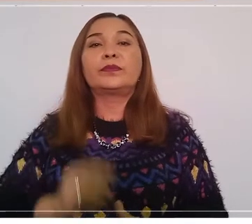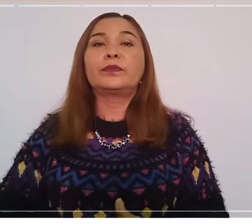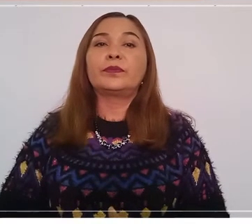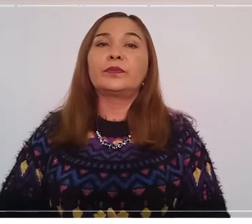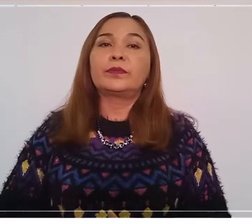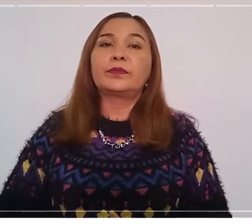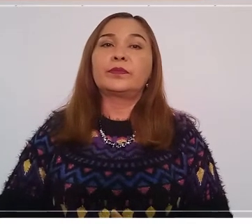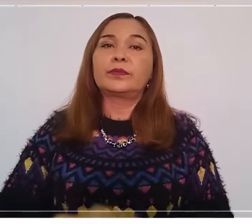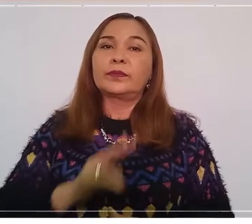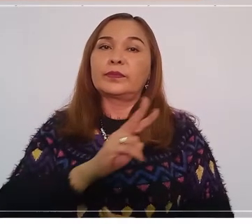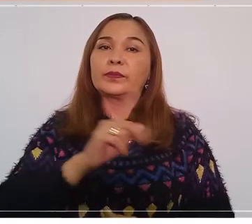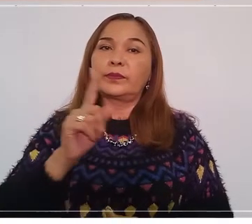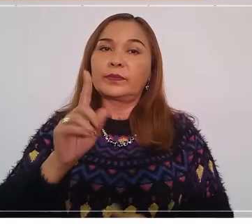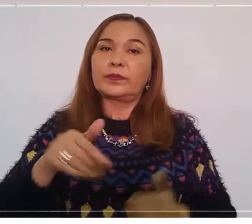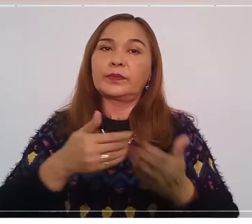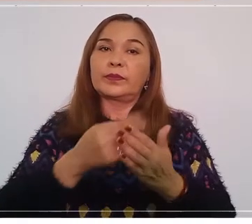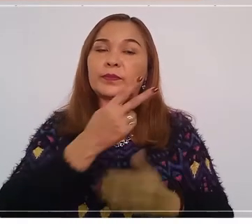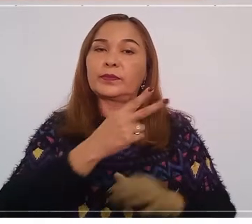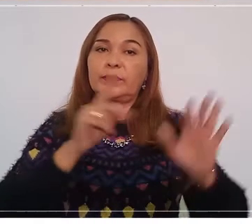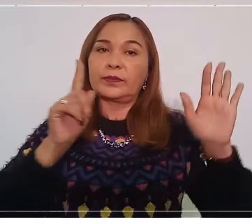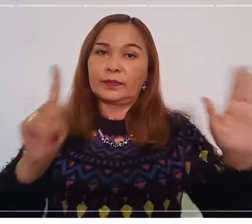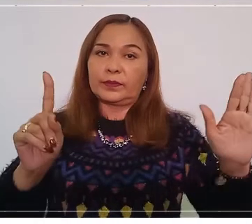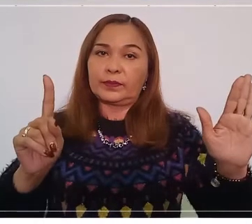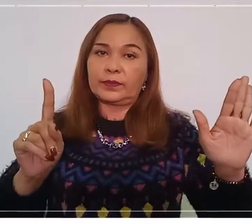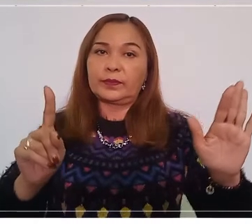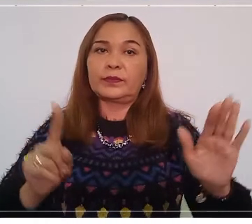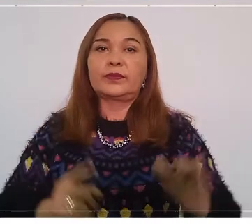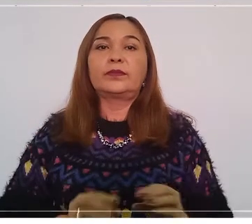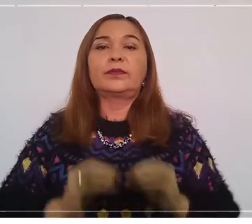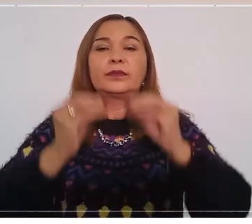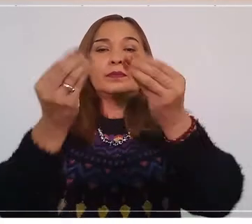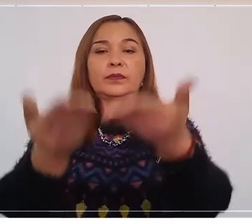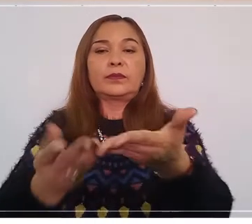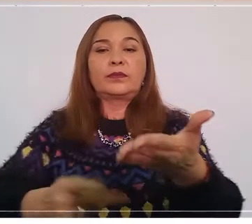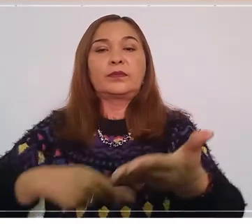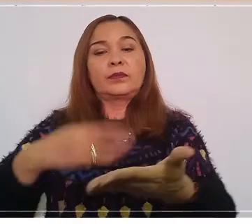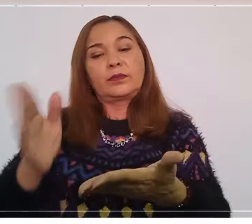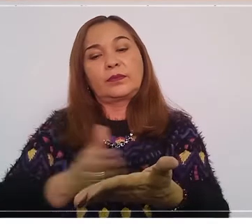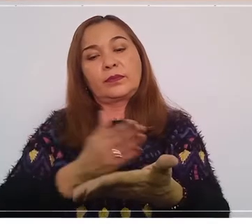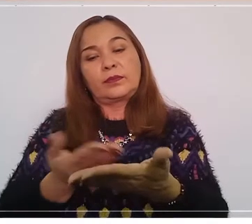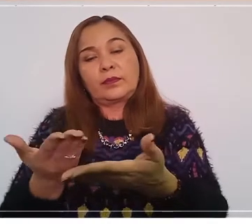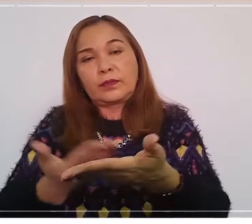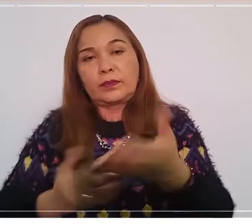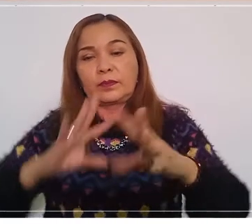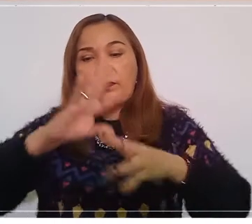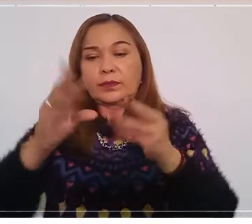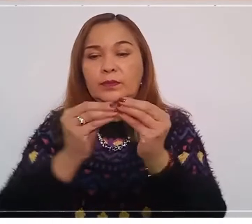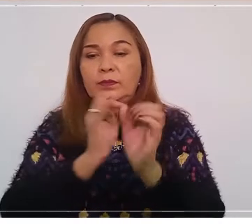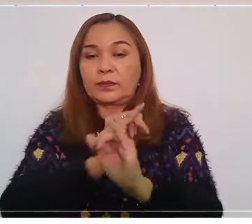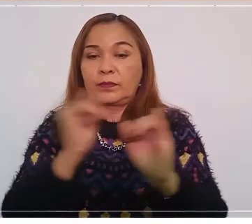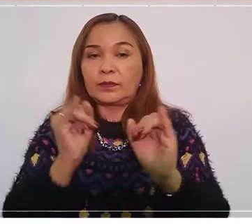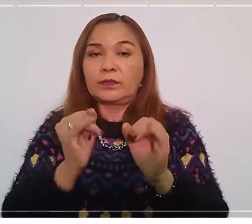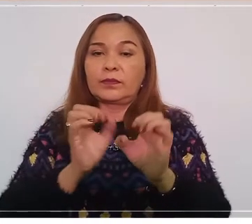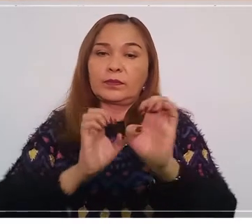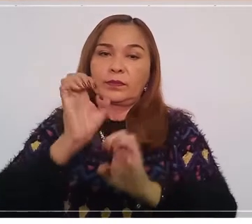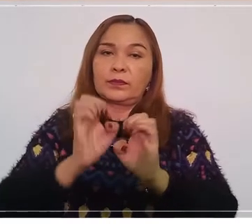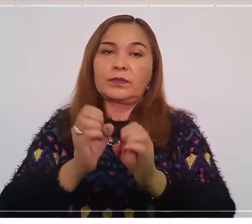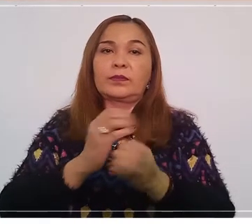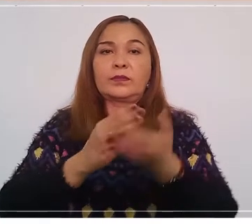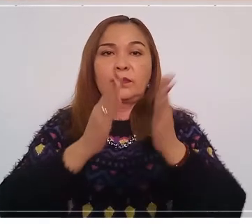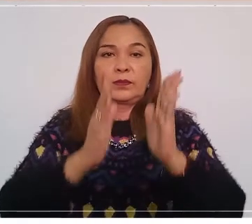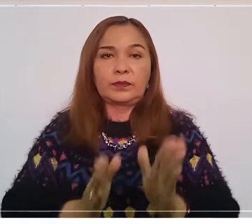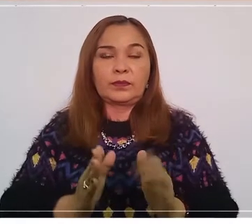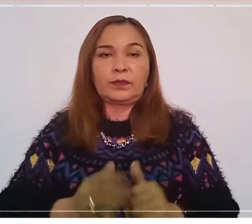del día 21 al 26 consignación de planillas para resumen final de rendimiento